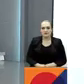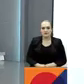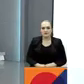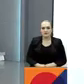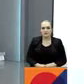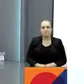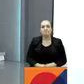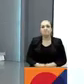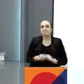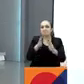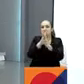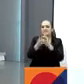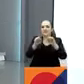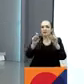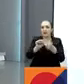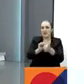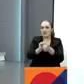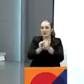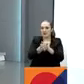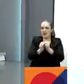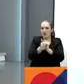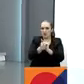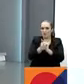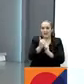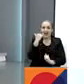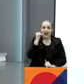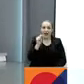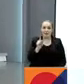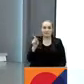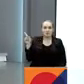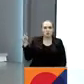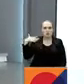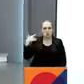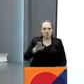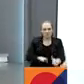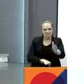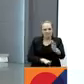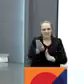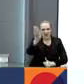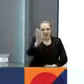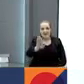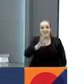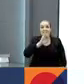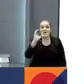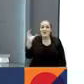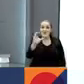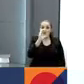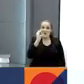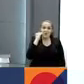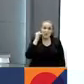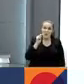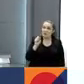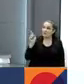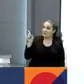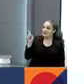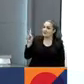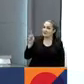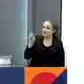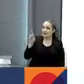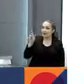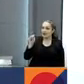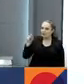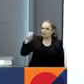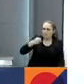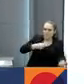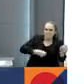Tiempo de hablar de deportes y de una mujer que la está sacando del estadio, la colombiana Sara López, quien conquistó su